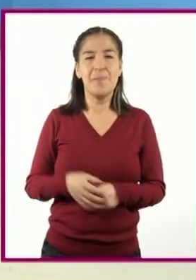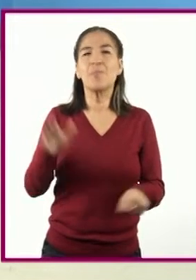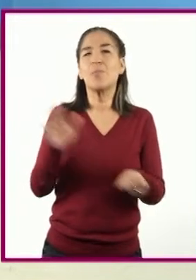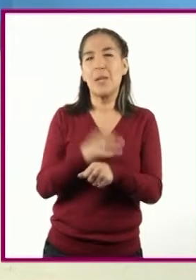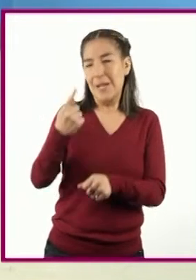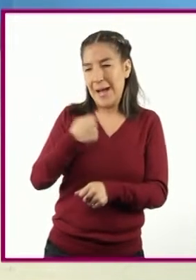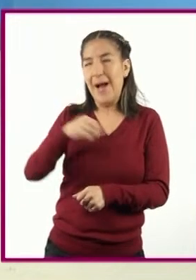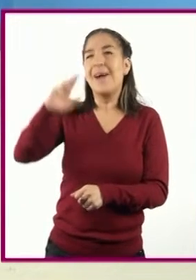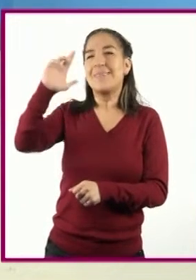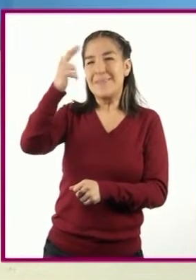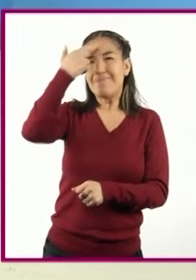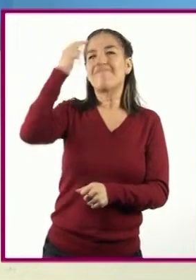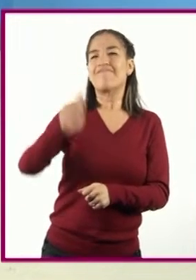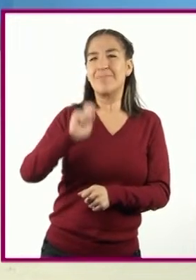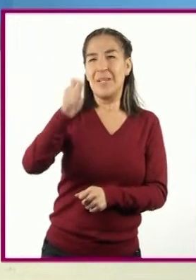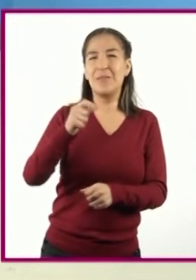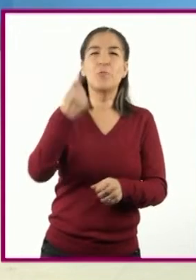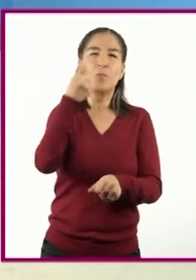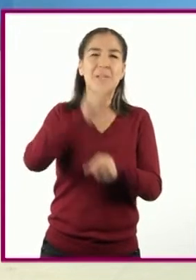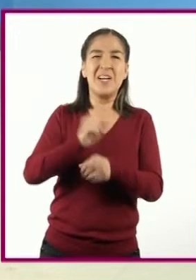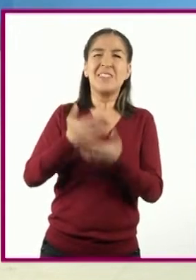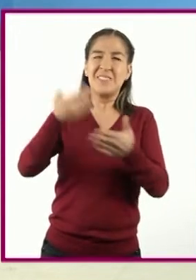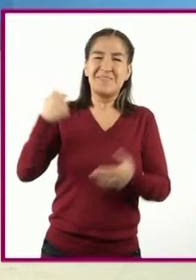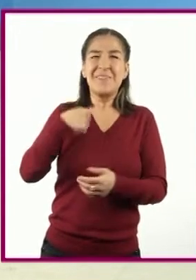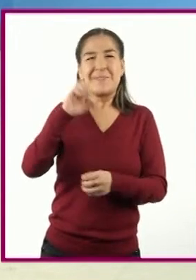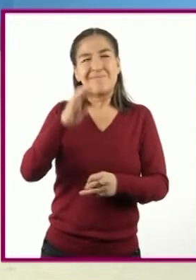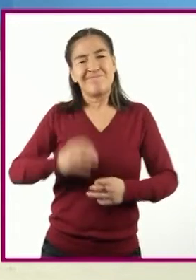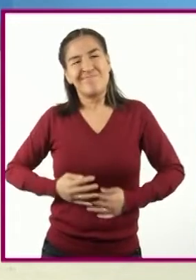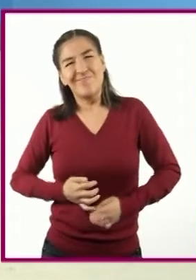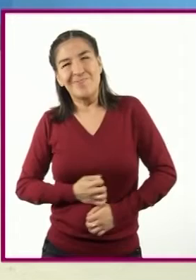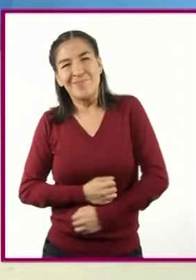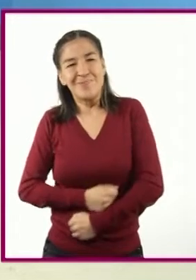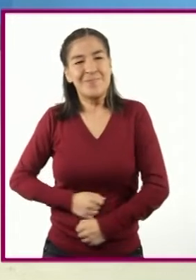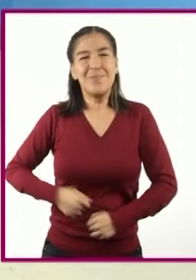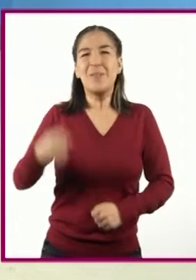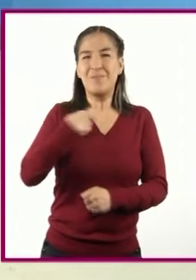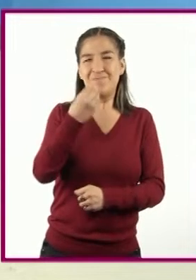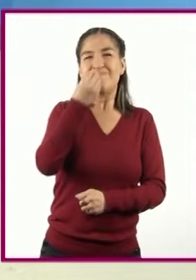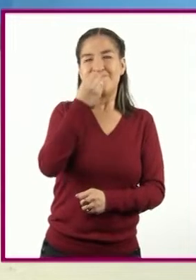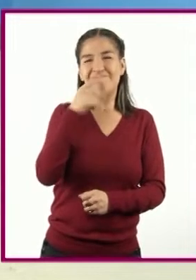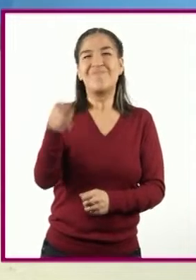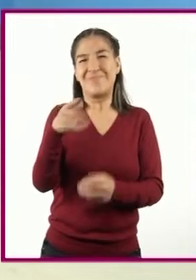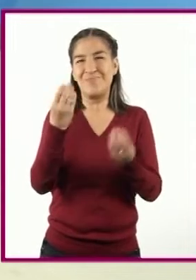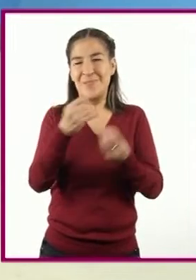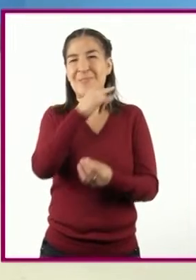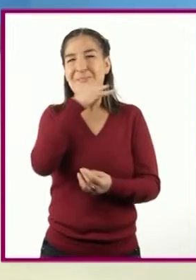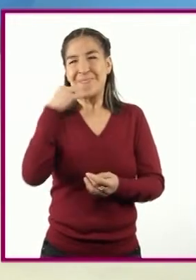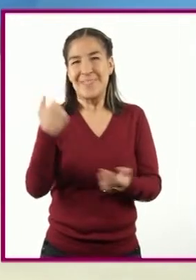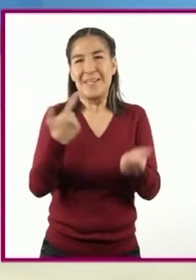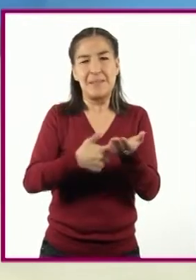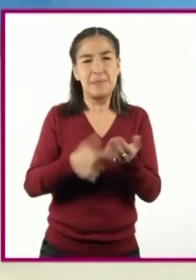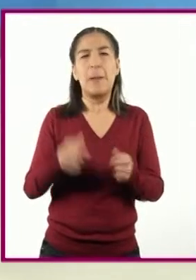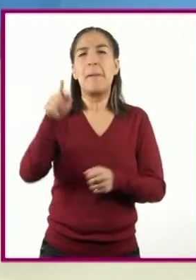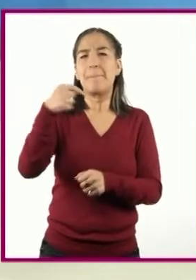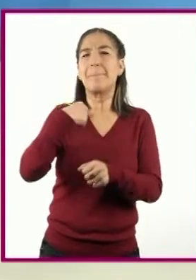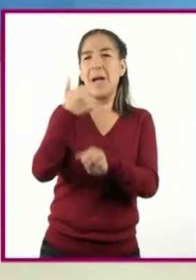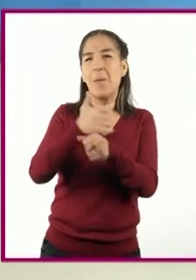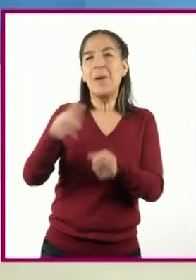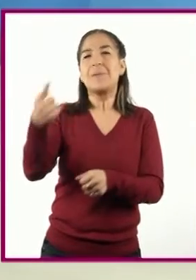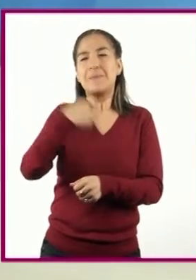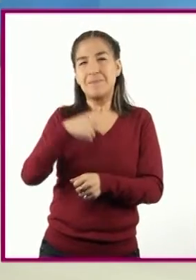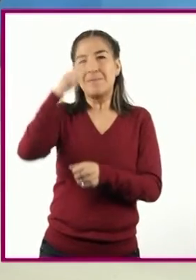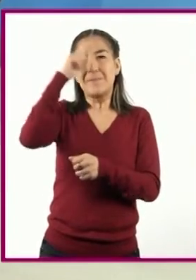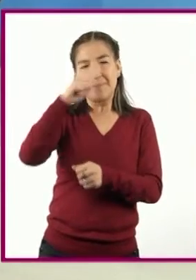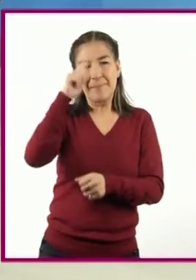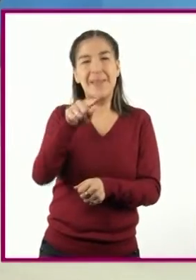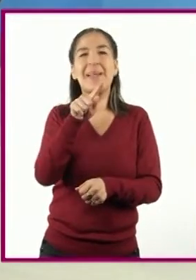Porque me acordé de que el otro día que me dolía el estómago por comer alimentos irritantes, mi abuelita me recomendó un té